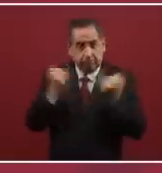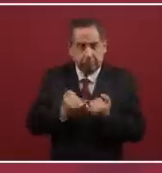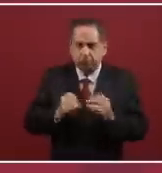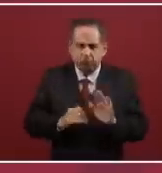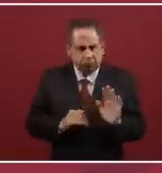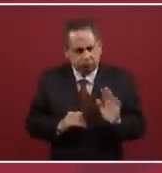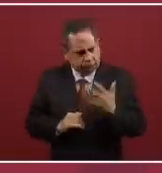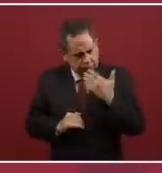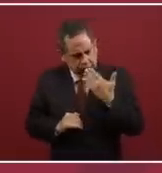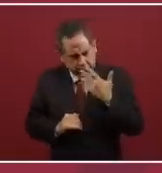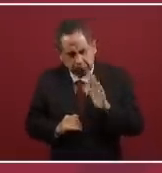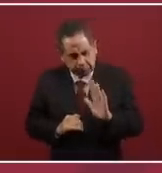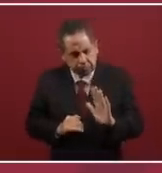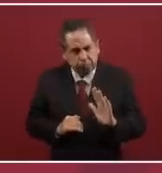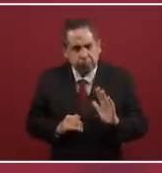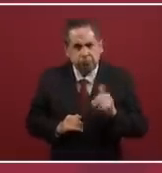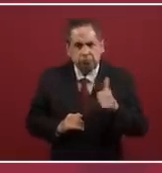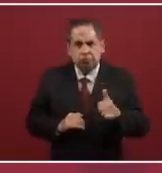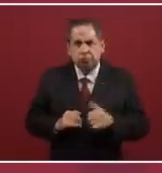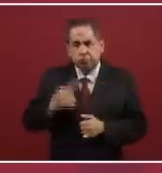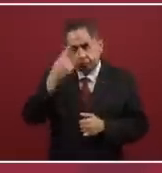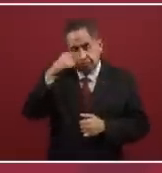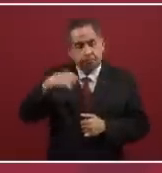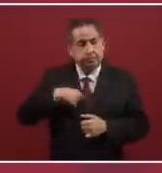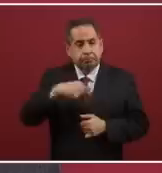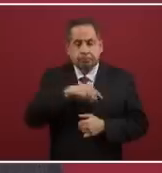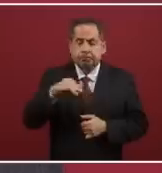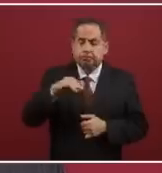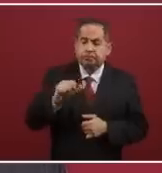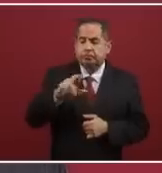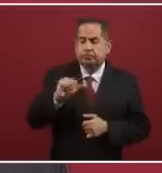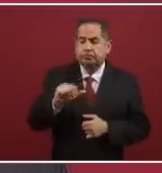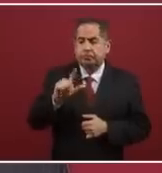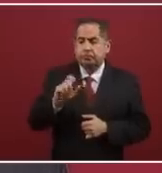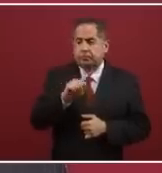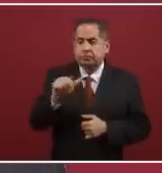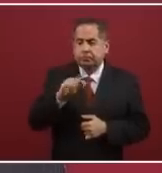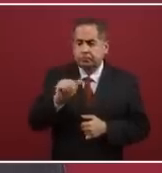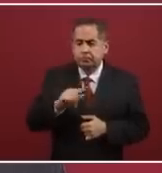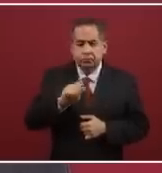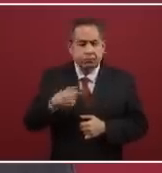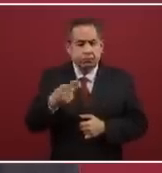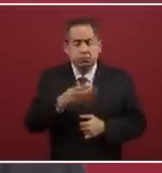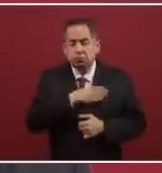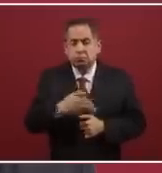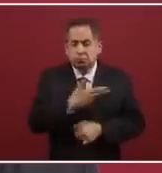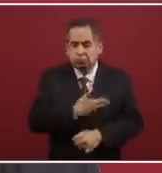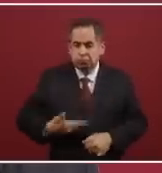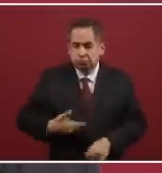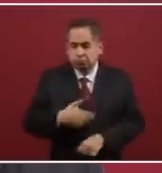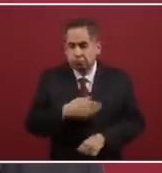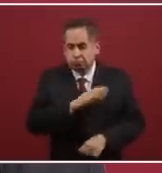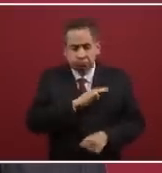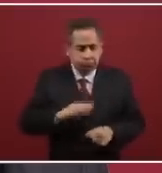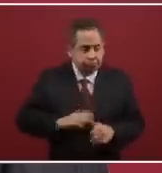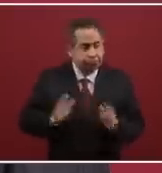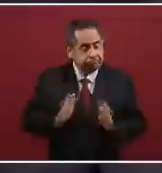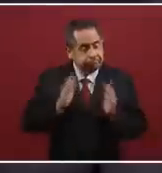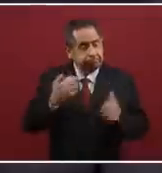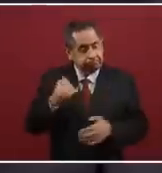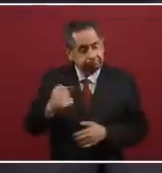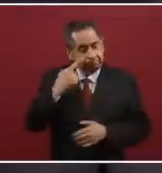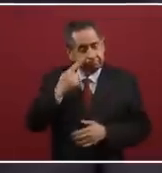misma manera. Para mí, Mara Lezama es una muy buena presidenta municipal. Fíjese lo que son las